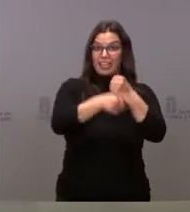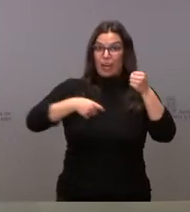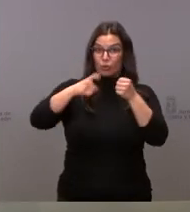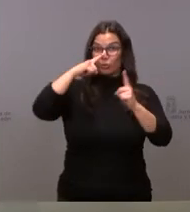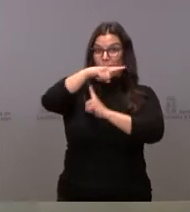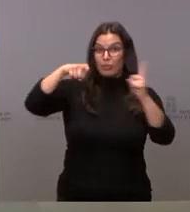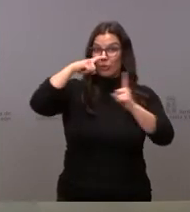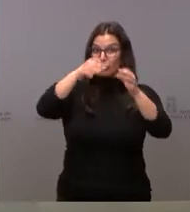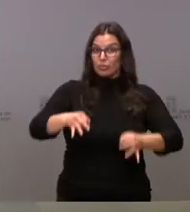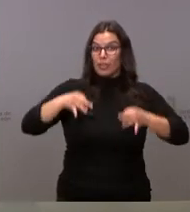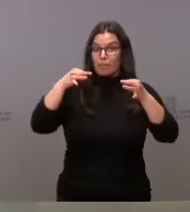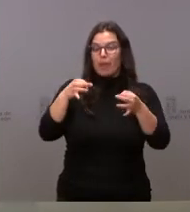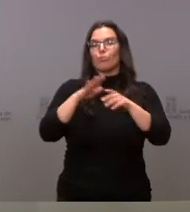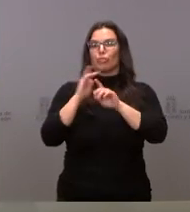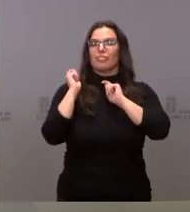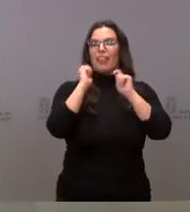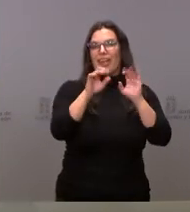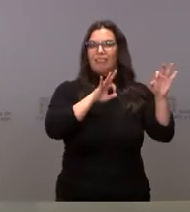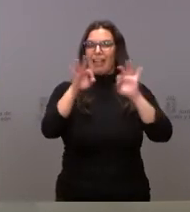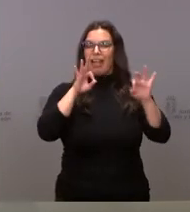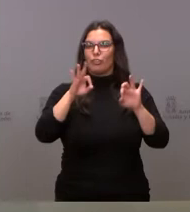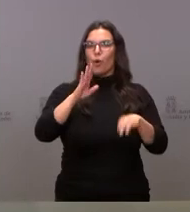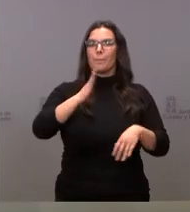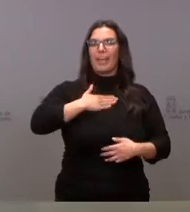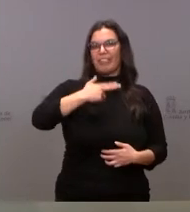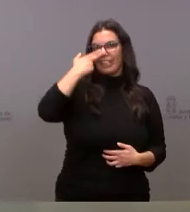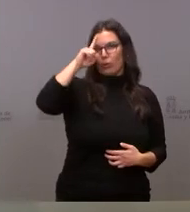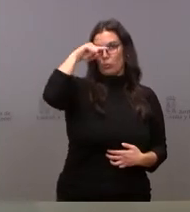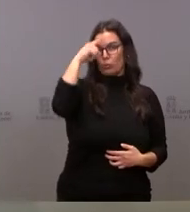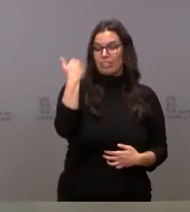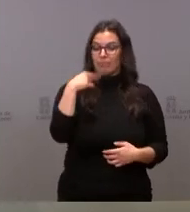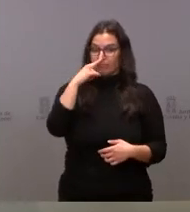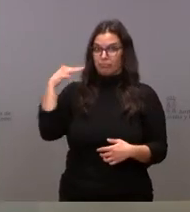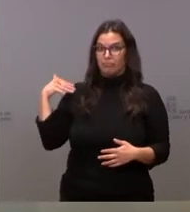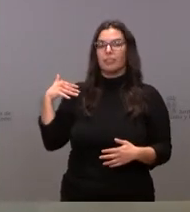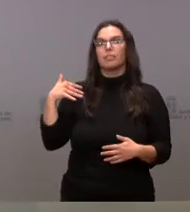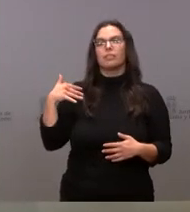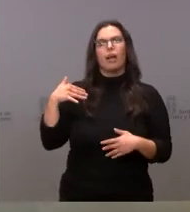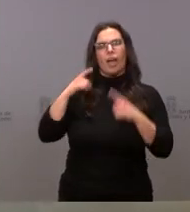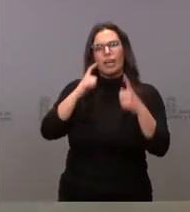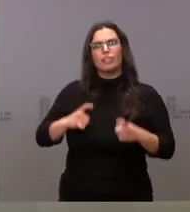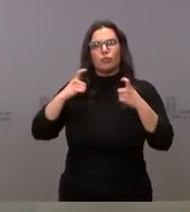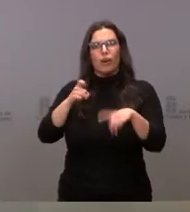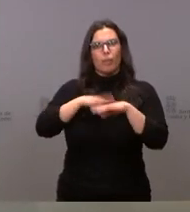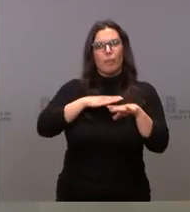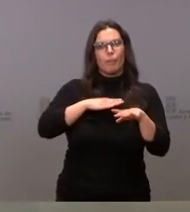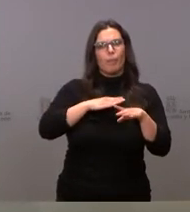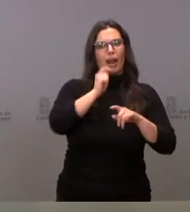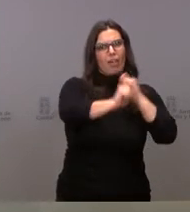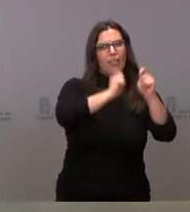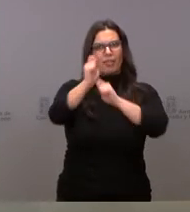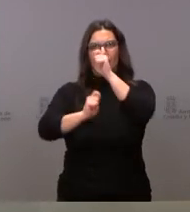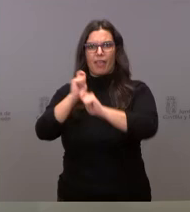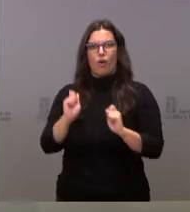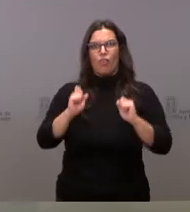se ha hecho un esfuerzo en los últimos tiempos por desarrollar bienes de interés cultural en aquel tipo de